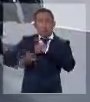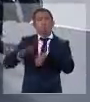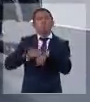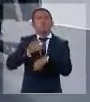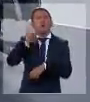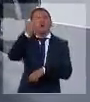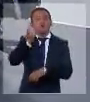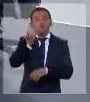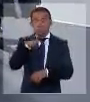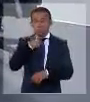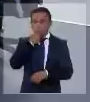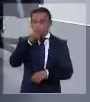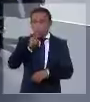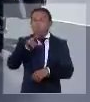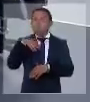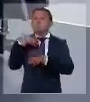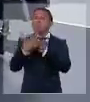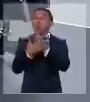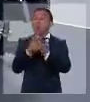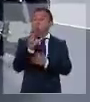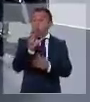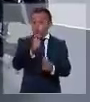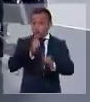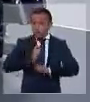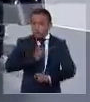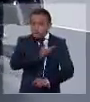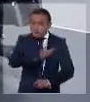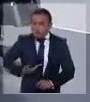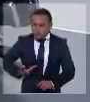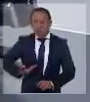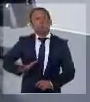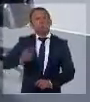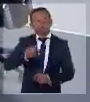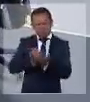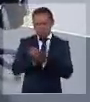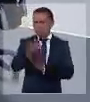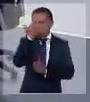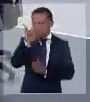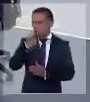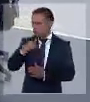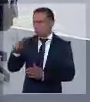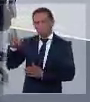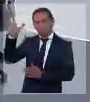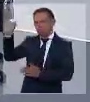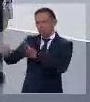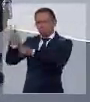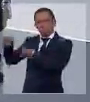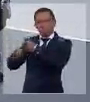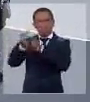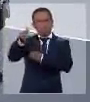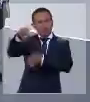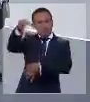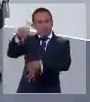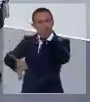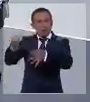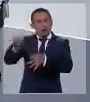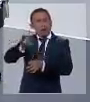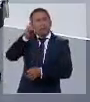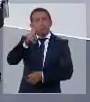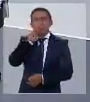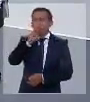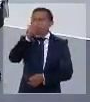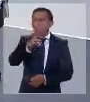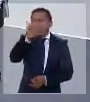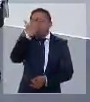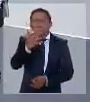llevar ante la justicia. Lo digo con absoluta serenidad, pero también con firmeza. No van a quedar sin castigo